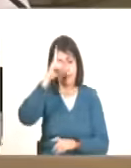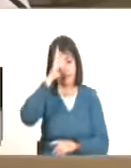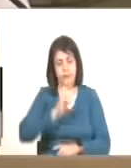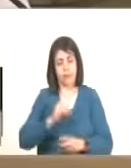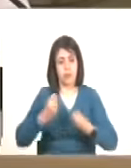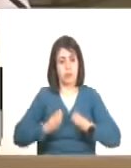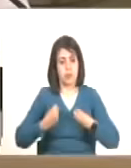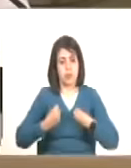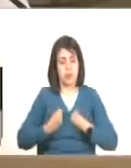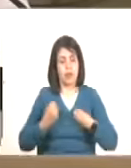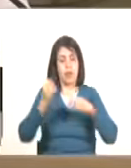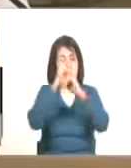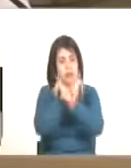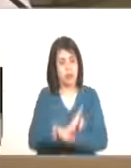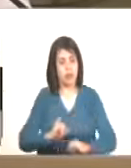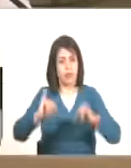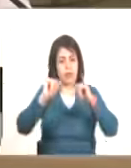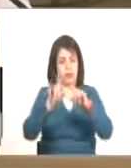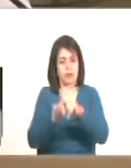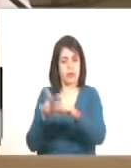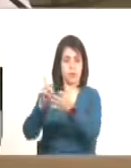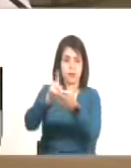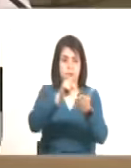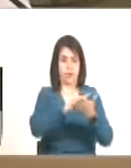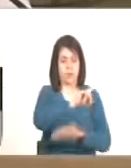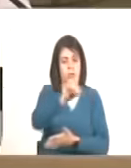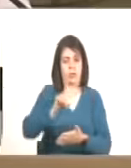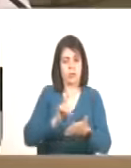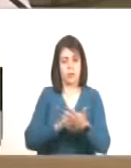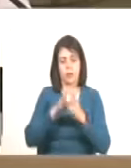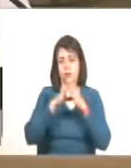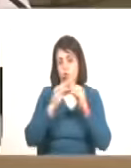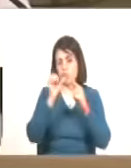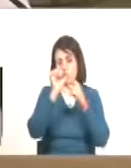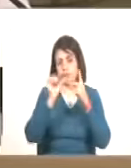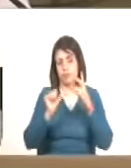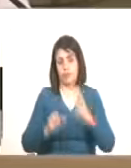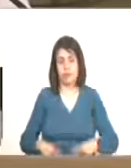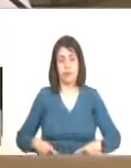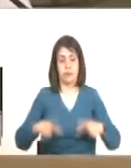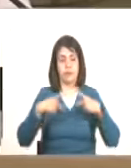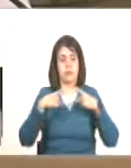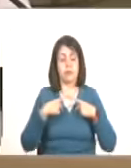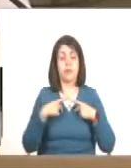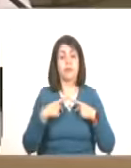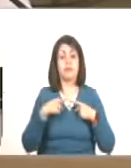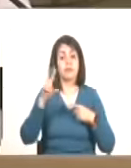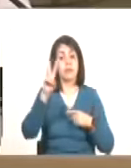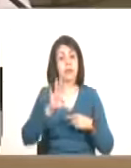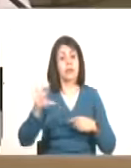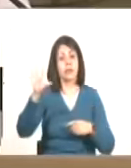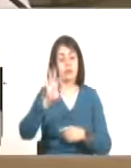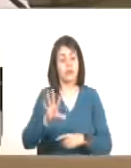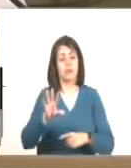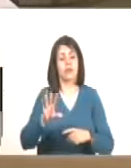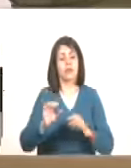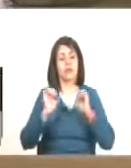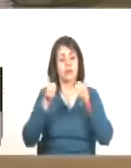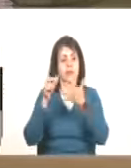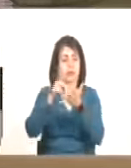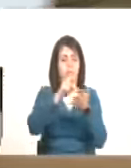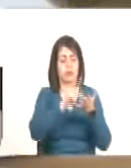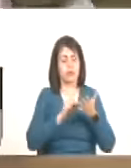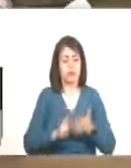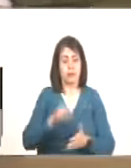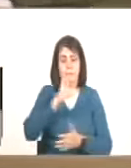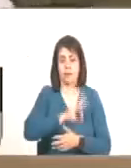puedan vivir en forma independiente y participar plenamente en todos los aspectos de la vida, el Estado venezolano, con la activa